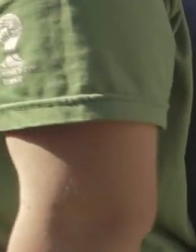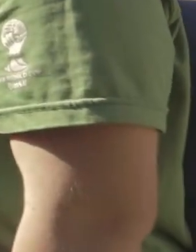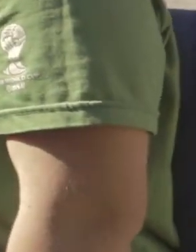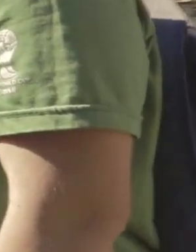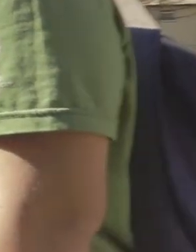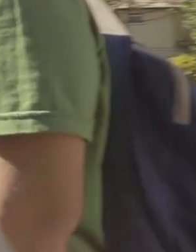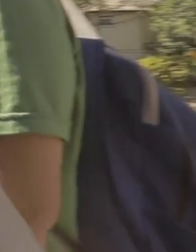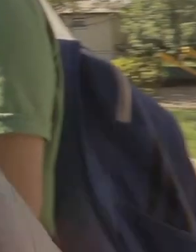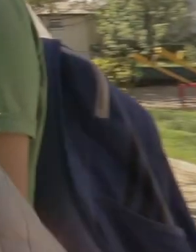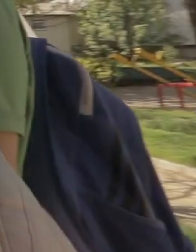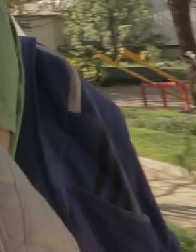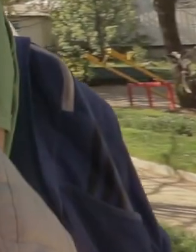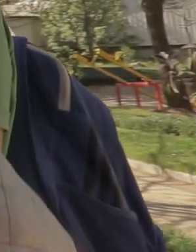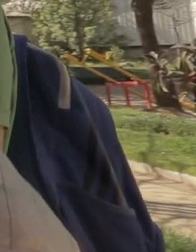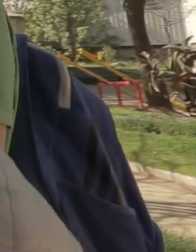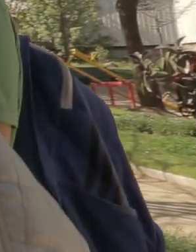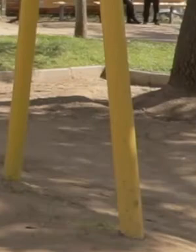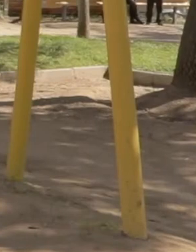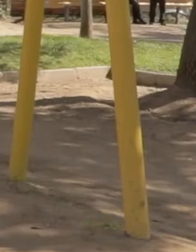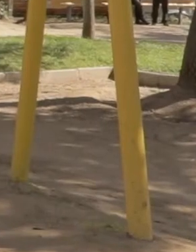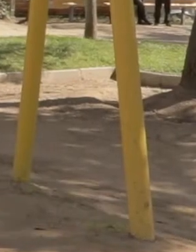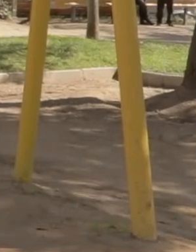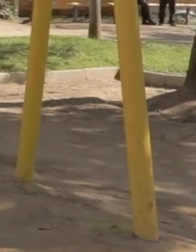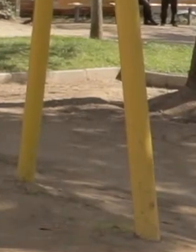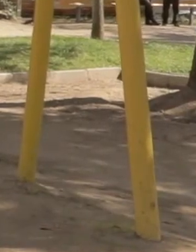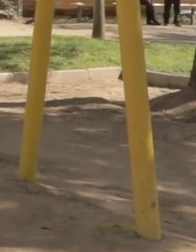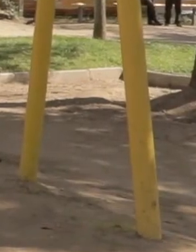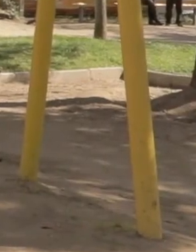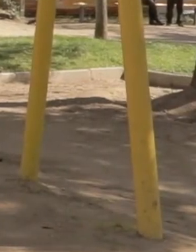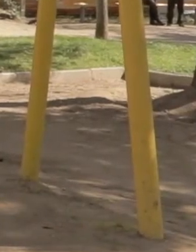bajarlo aún. Tranquilo, tranquilo.